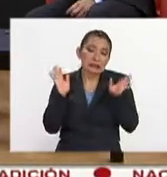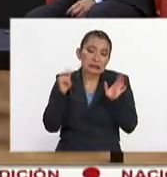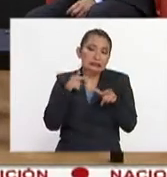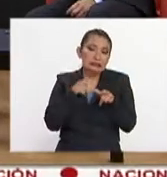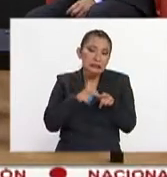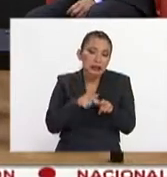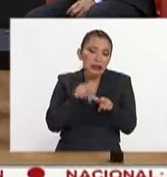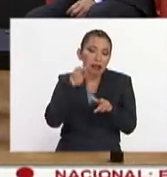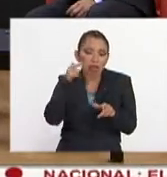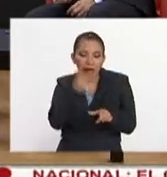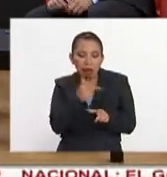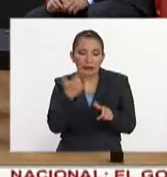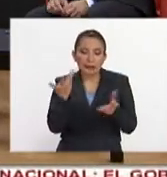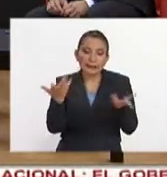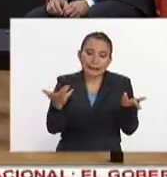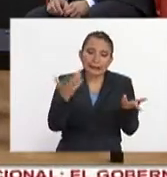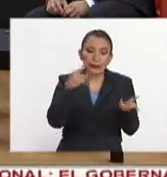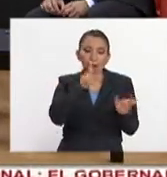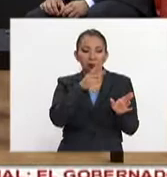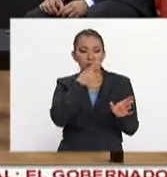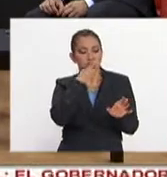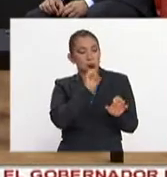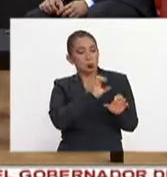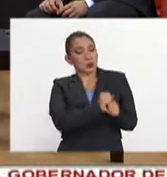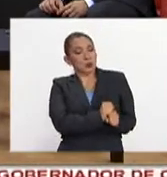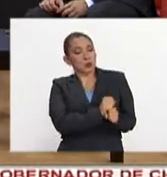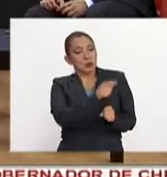sigue denotando esta política nacionalista,